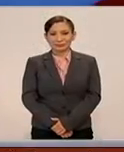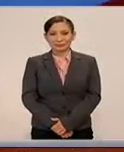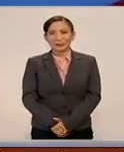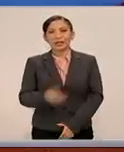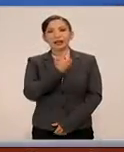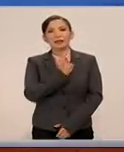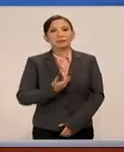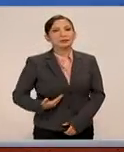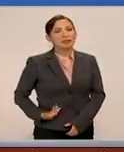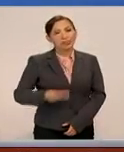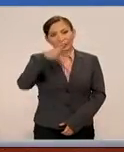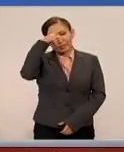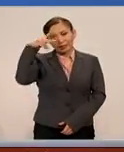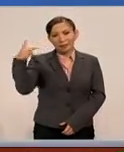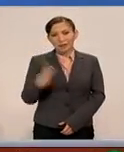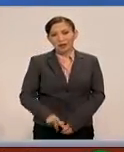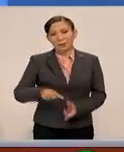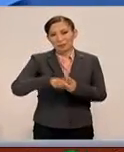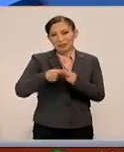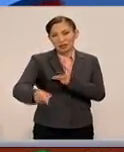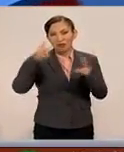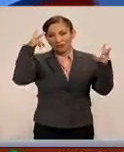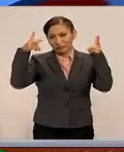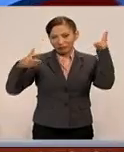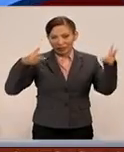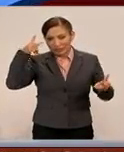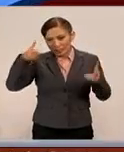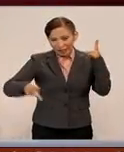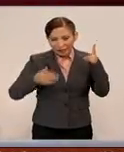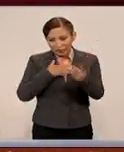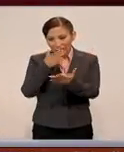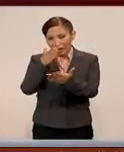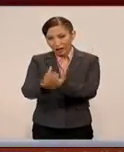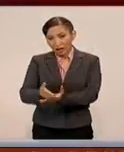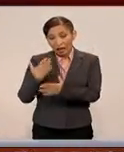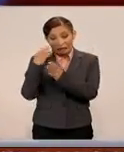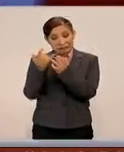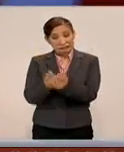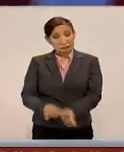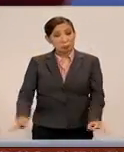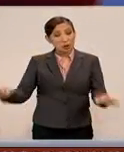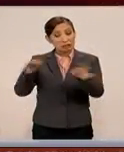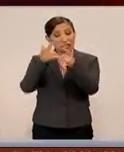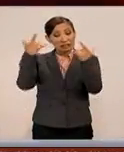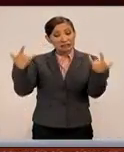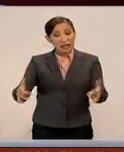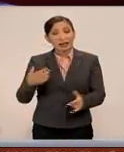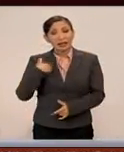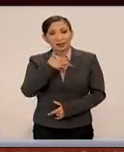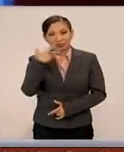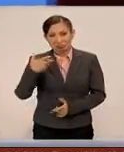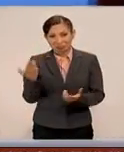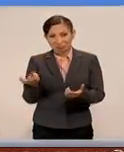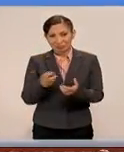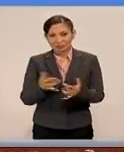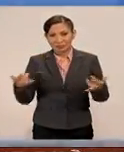El presidente Enrique Peña Nieto comenzó una visita de Estado considerada histórica a Dinamarca. Esta es la